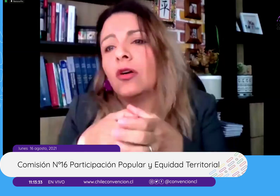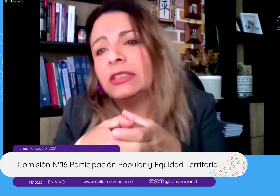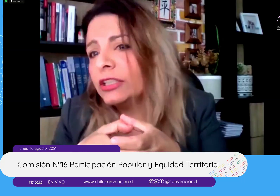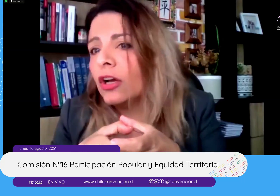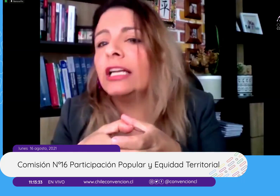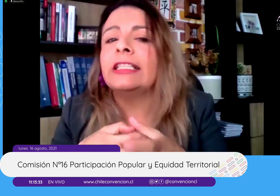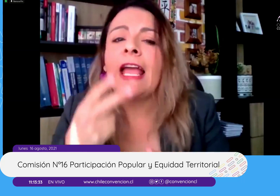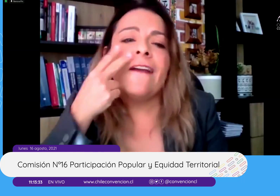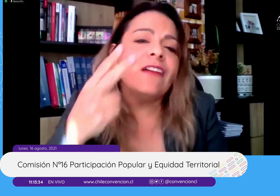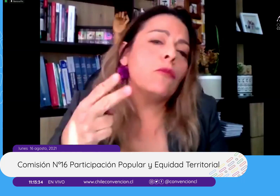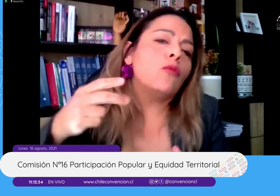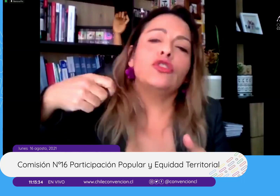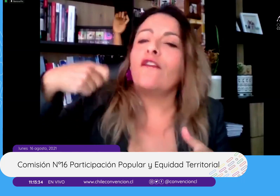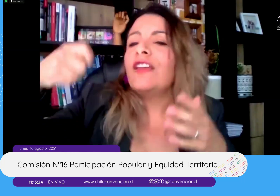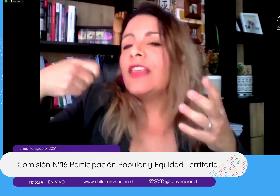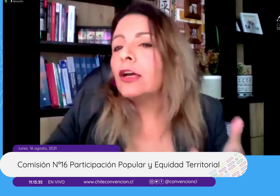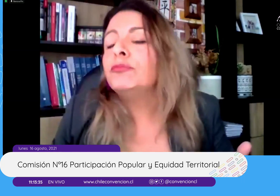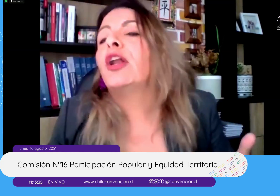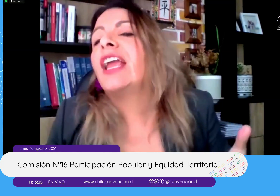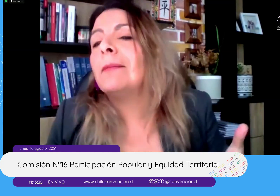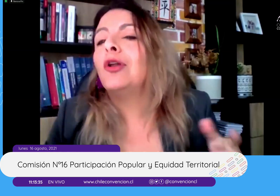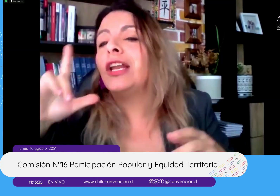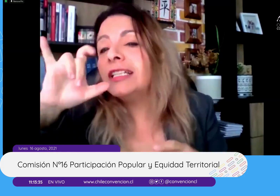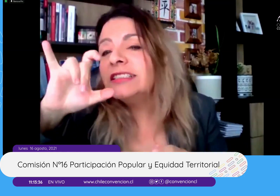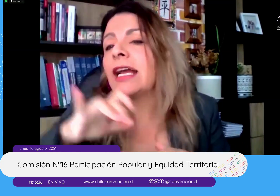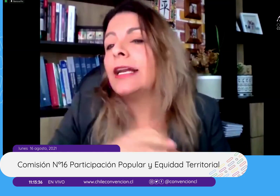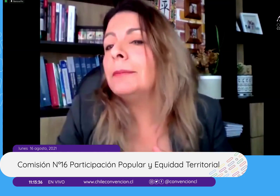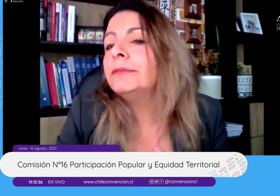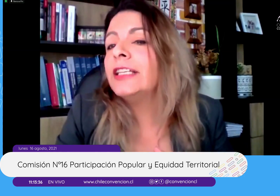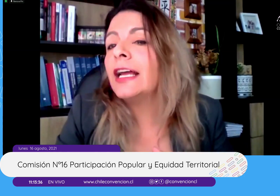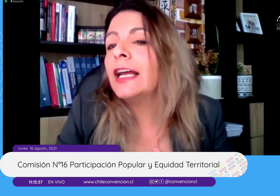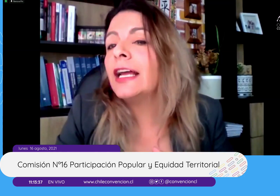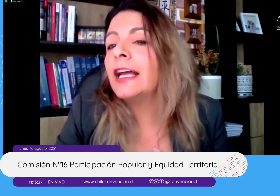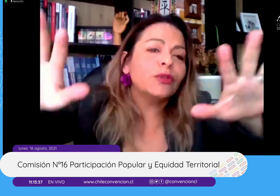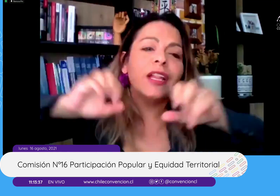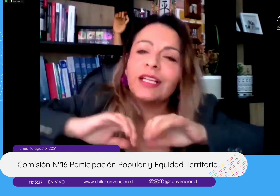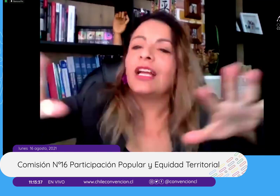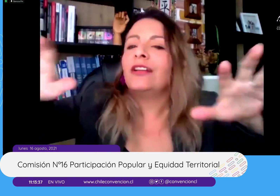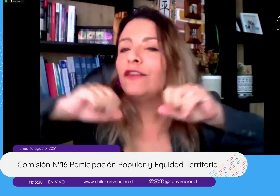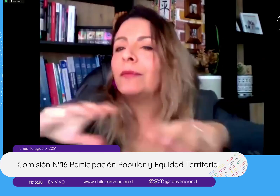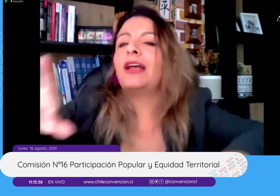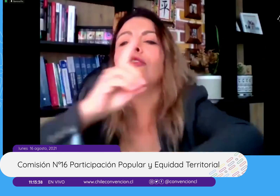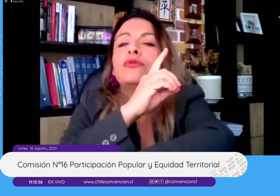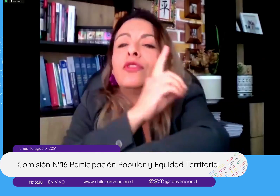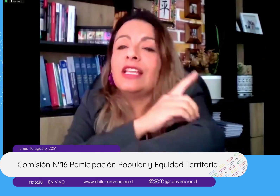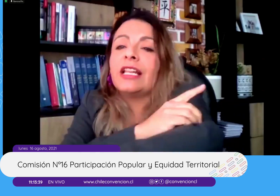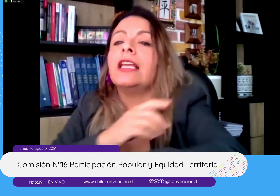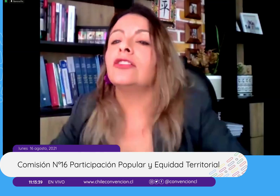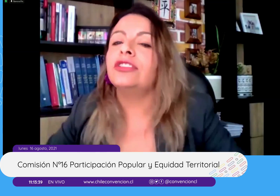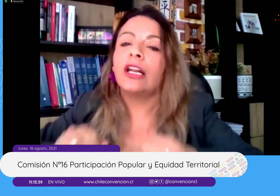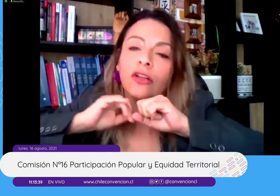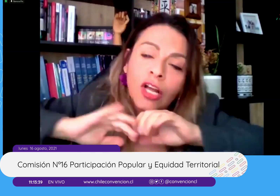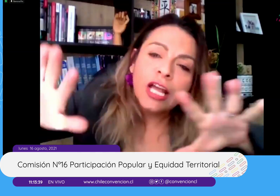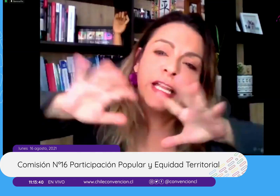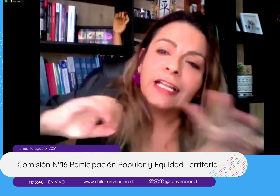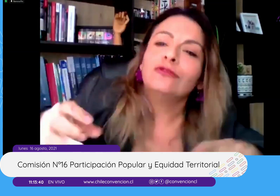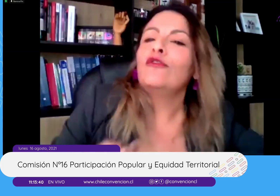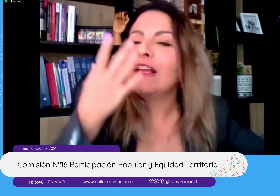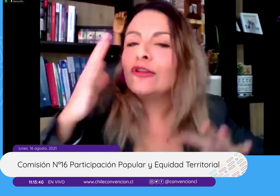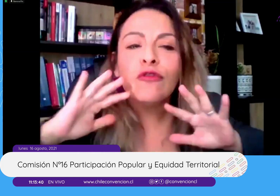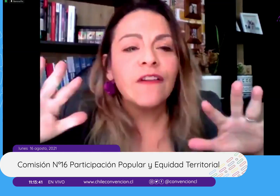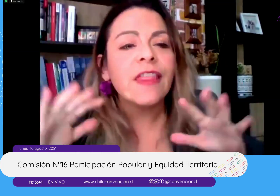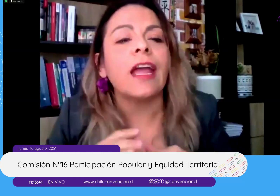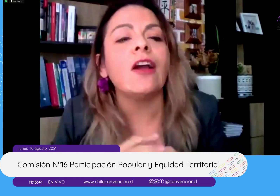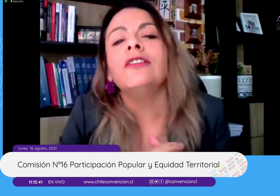trabajando en las comisiones, vemos muchos videos, por ejemplo, en Instagram, ¿cierto? Donde ustedes están informando a su distrito, ¿cierto?